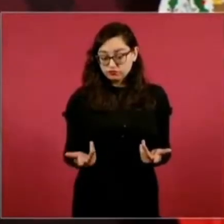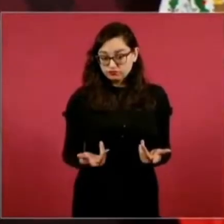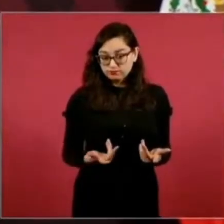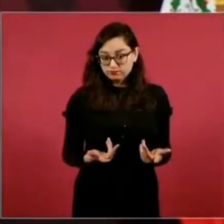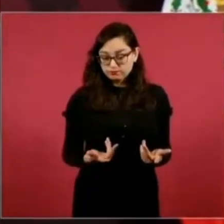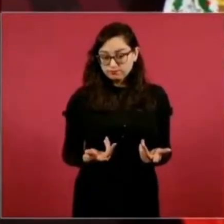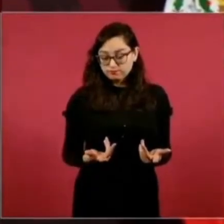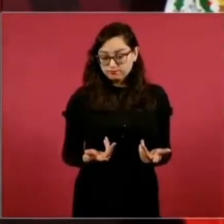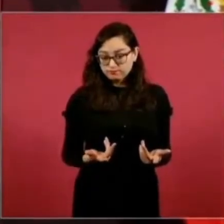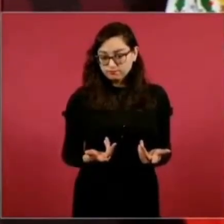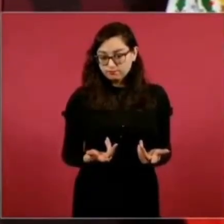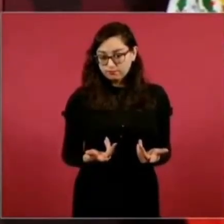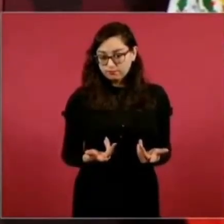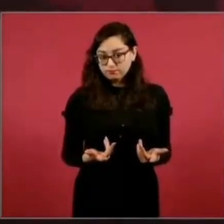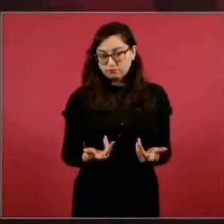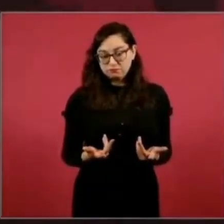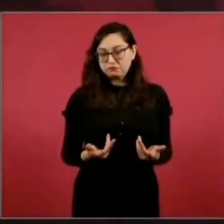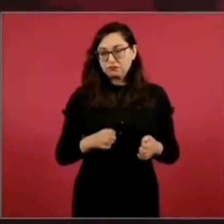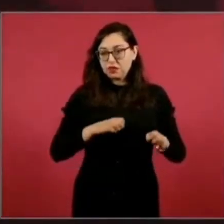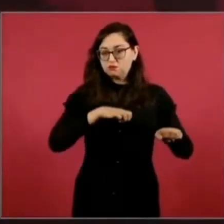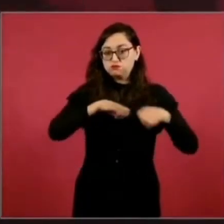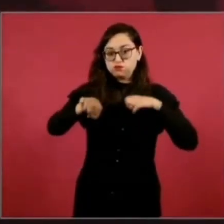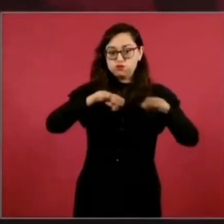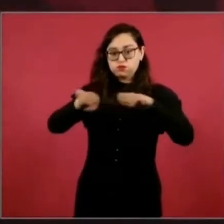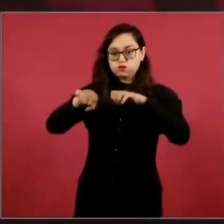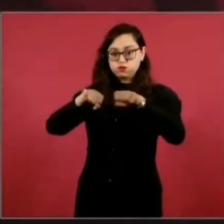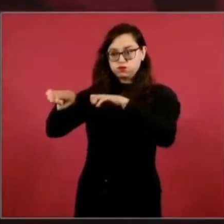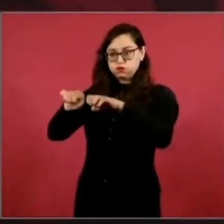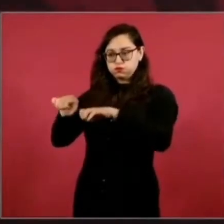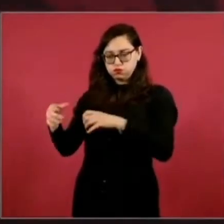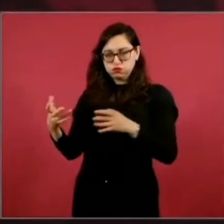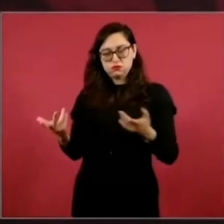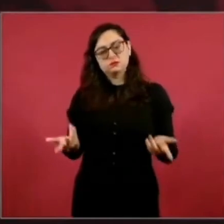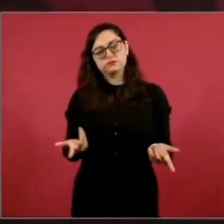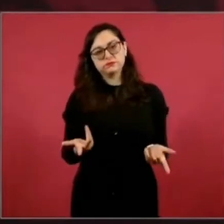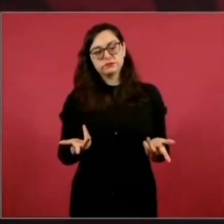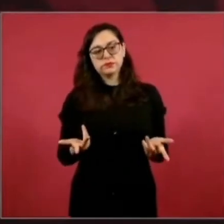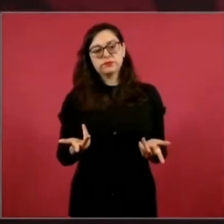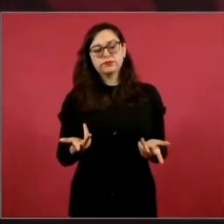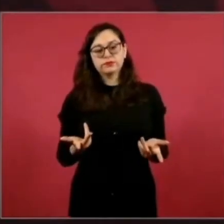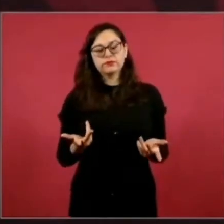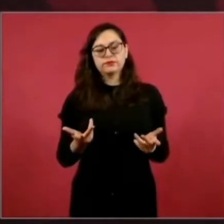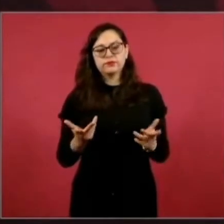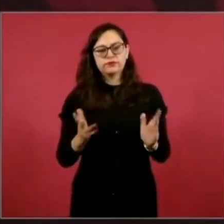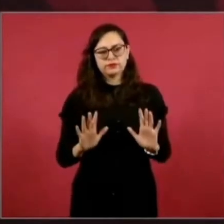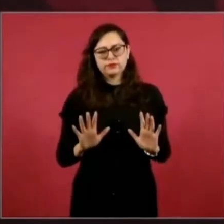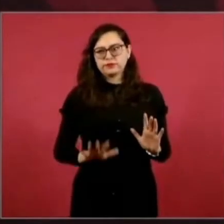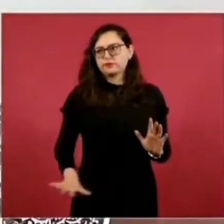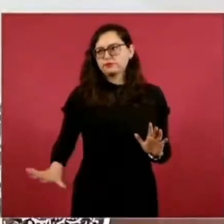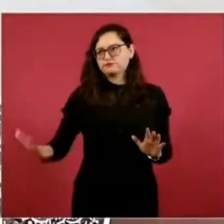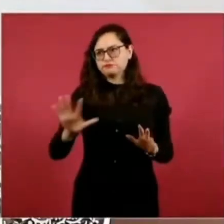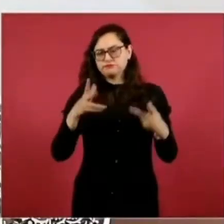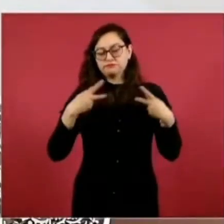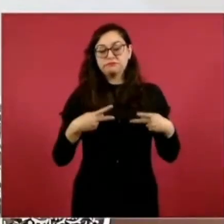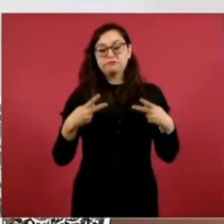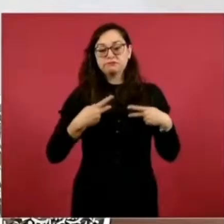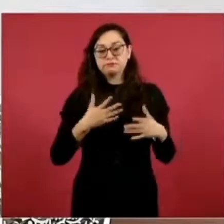se dejan engañar no pero tenerle confianza